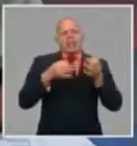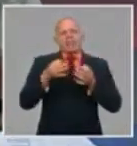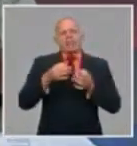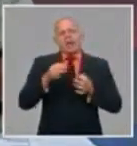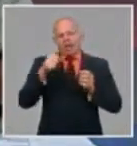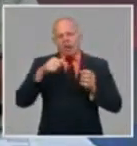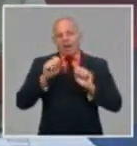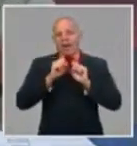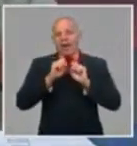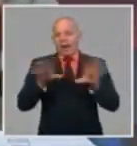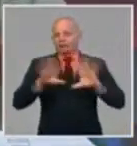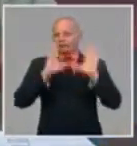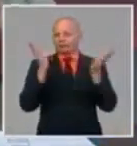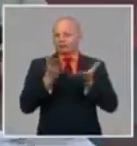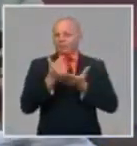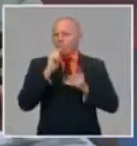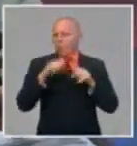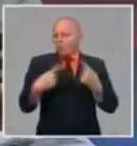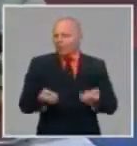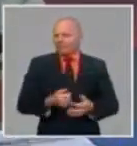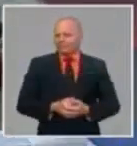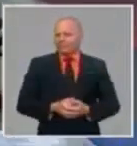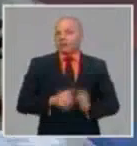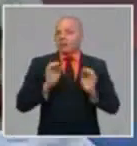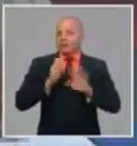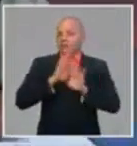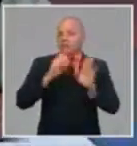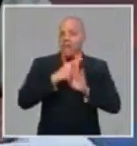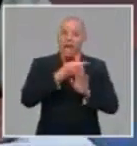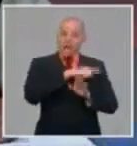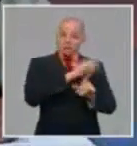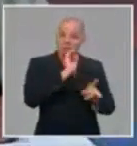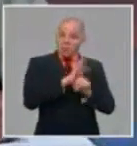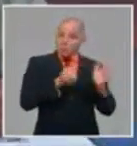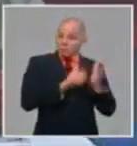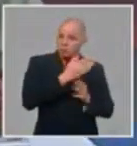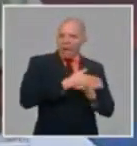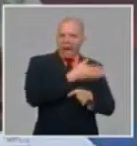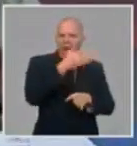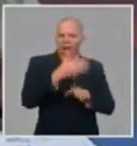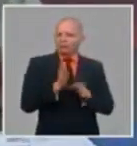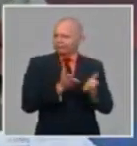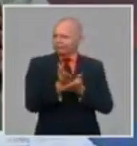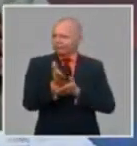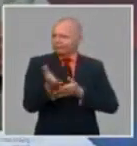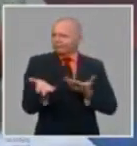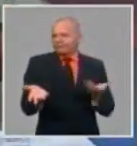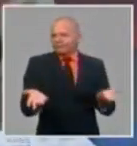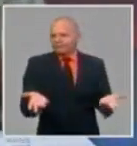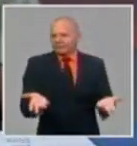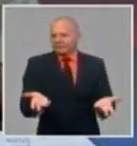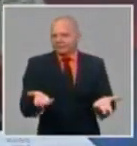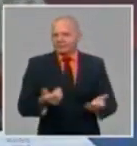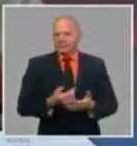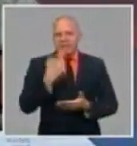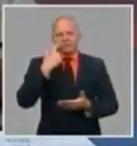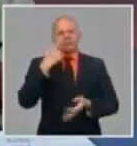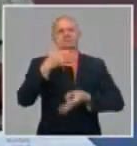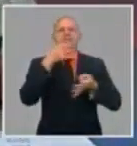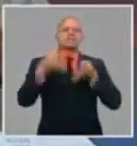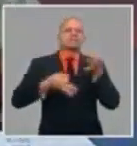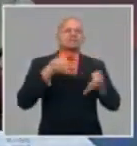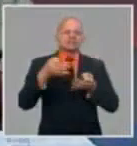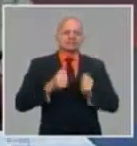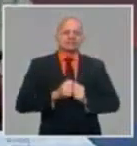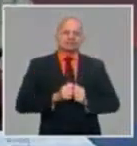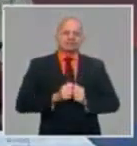con ustedes, sobre todo porque tuvo continuidad que se la vamos a mostrar aquí. Primero vamos a ubicarnos en el contexto. ¿En